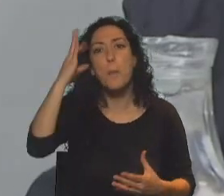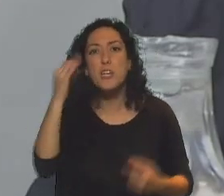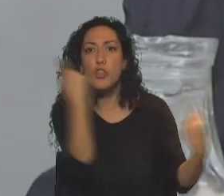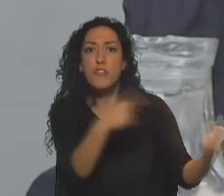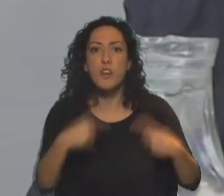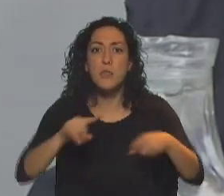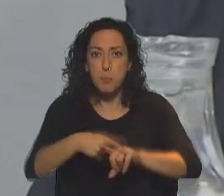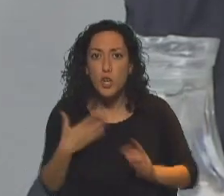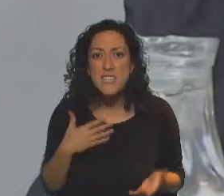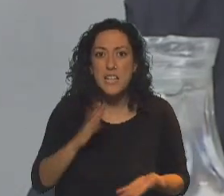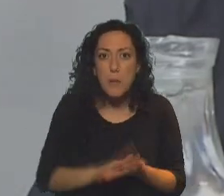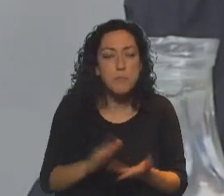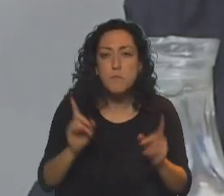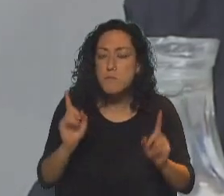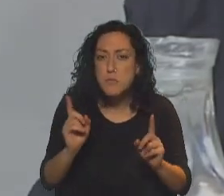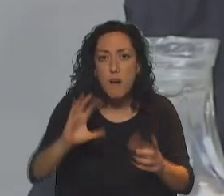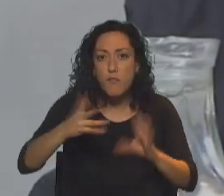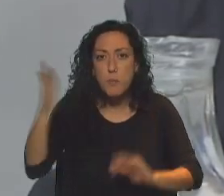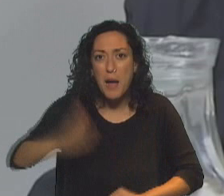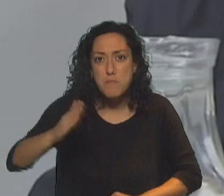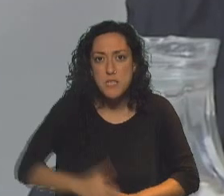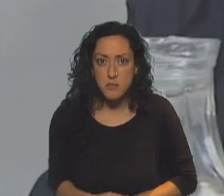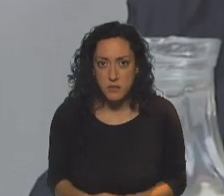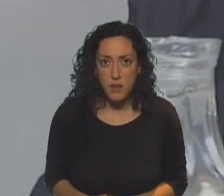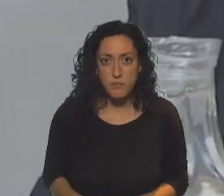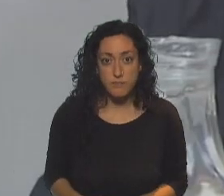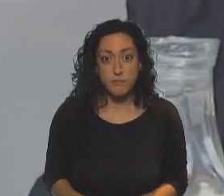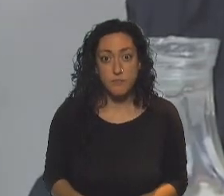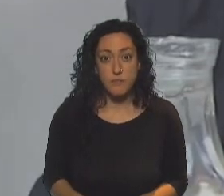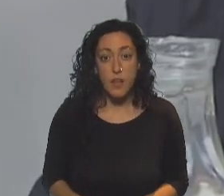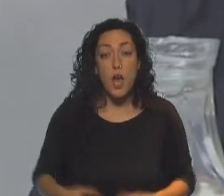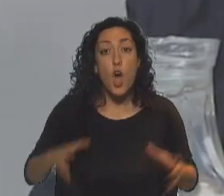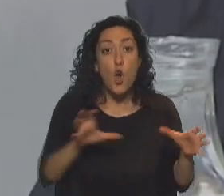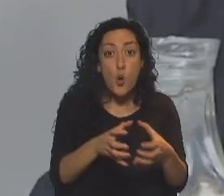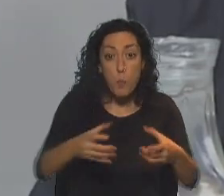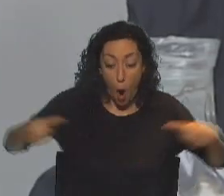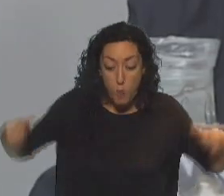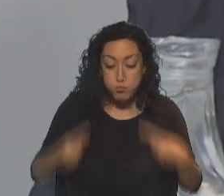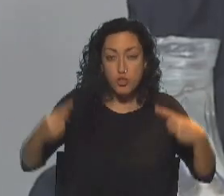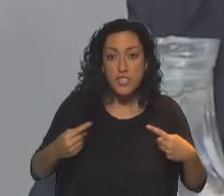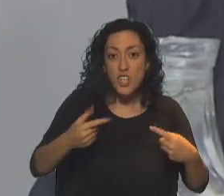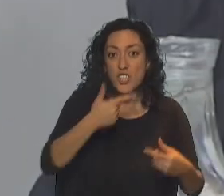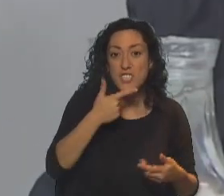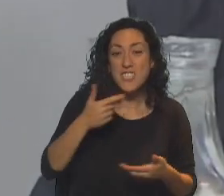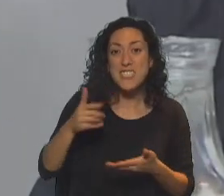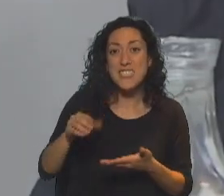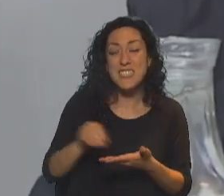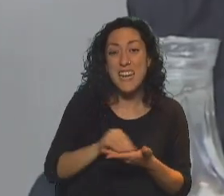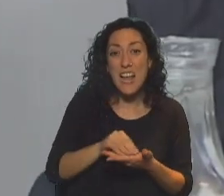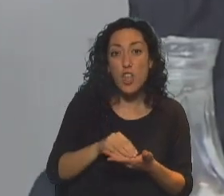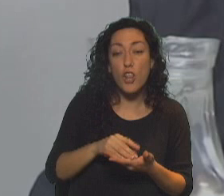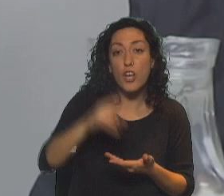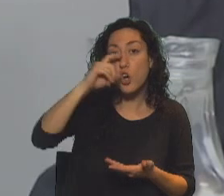política. ¿Qué le contesta la oposición? Senador Vidal, de